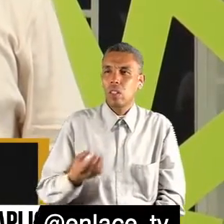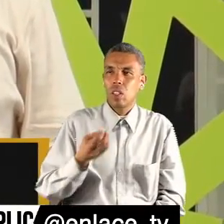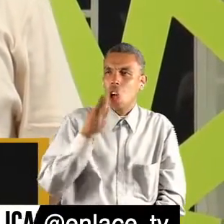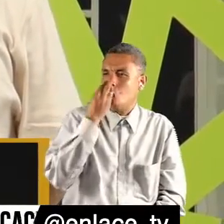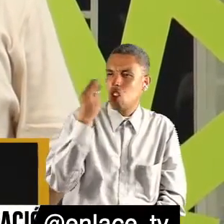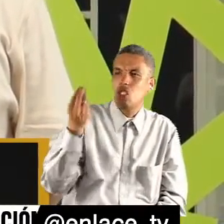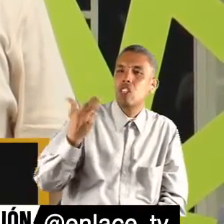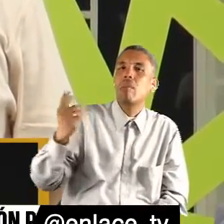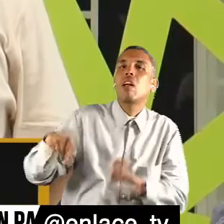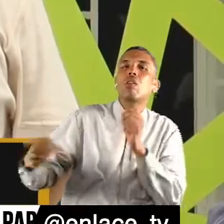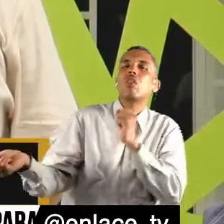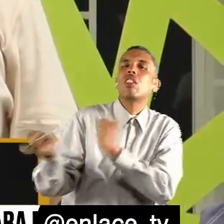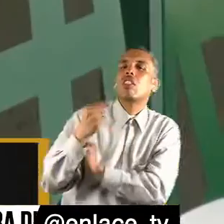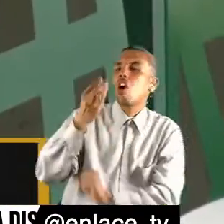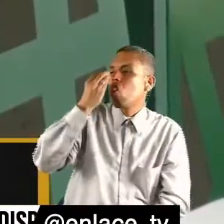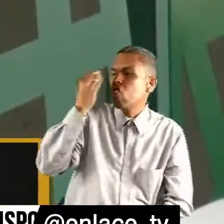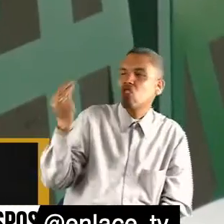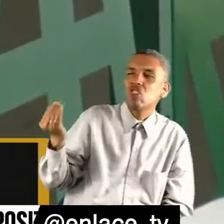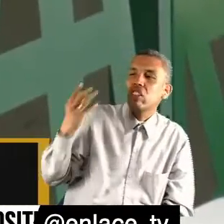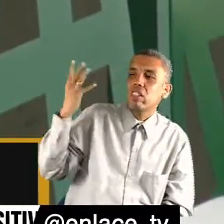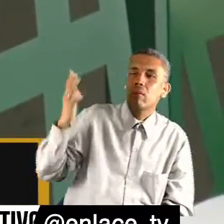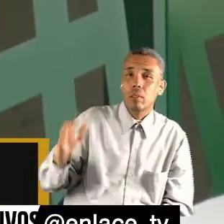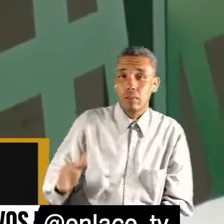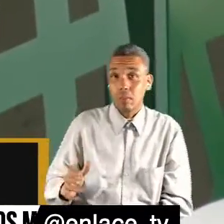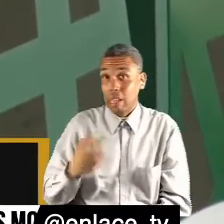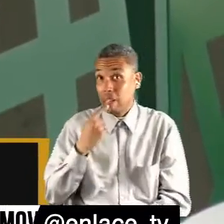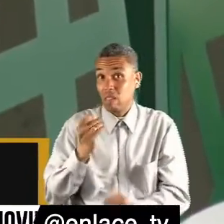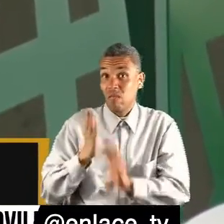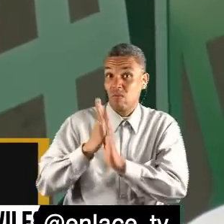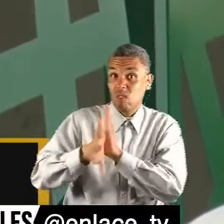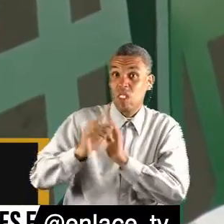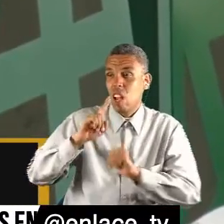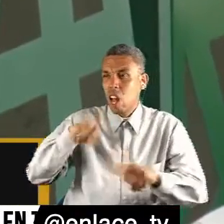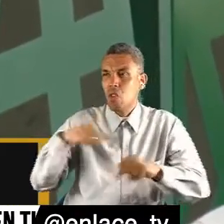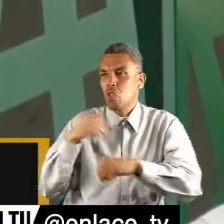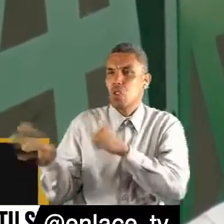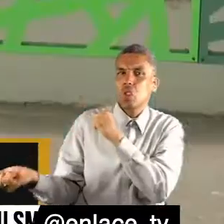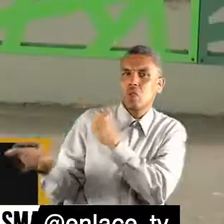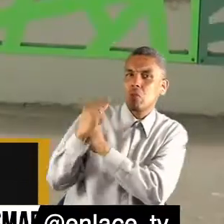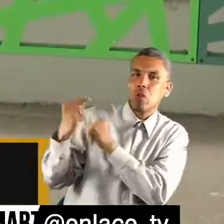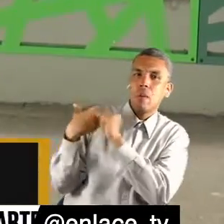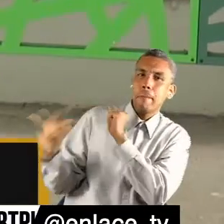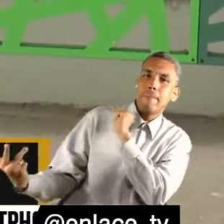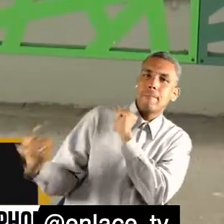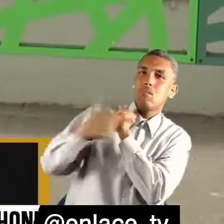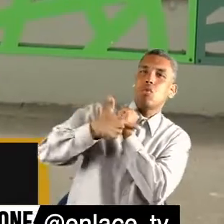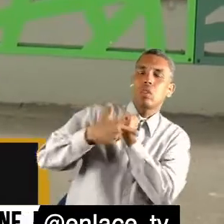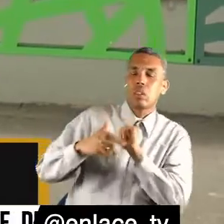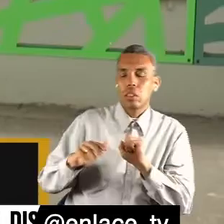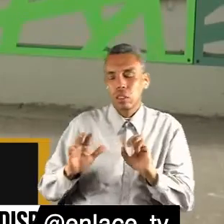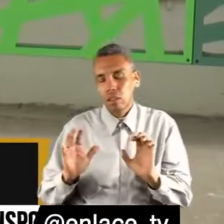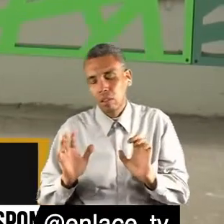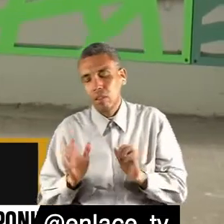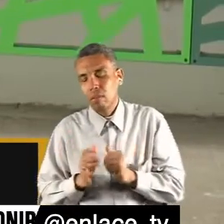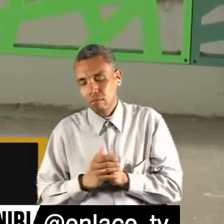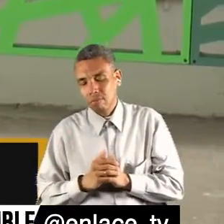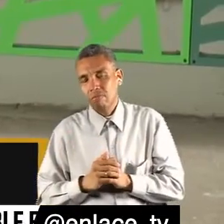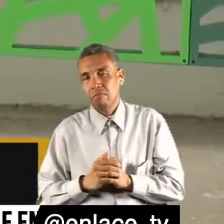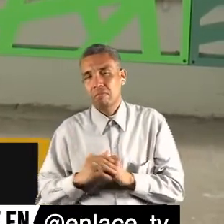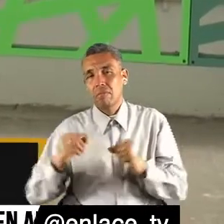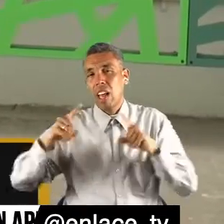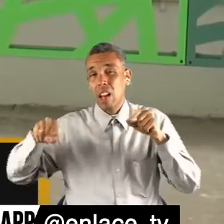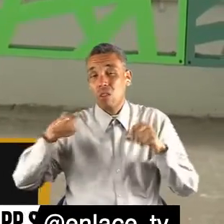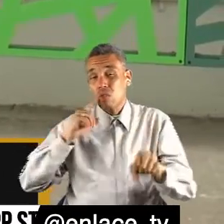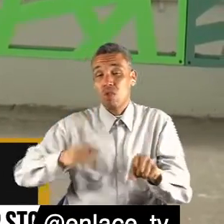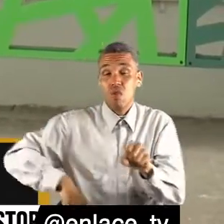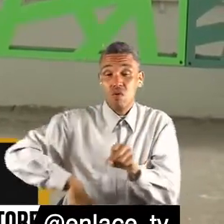profe aseguró a Enlace Noticias que se siente agredido y que situaciones ajenas a las canchas y que han trascendido el pitazo final tienen que ver con su